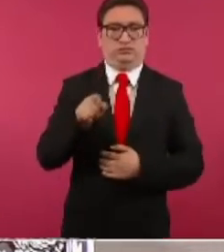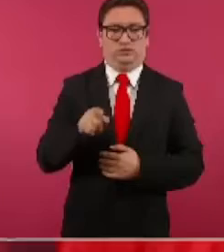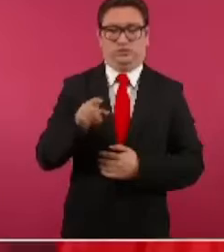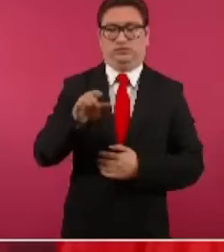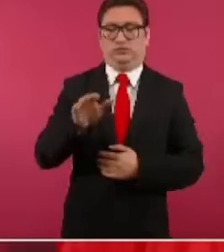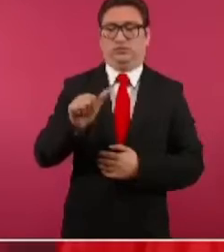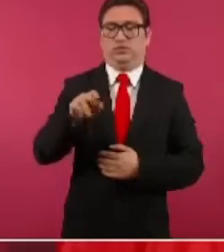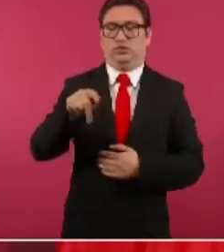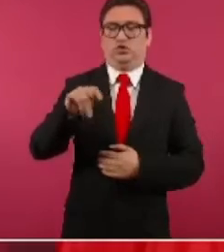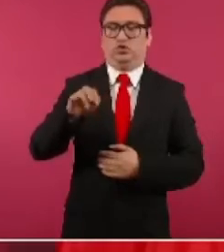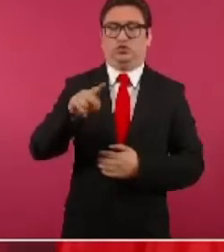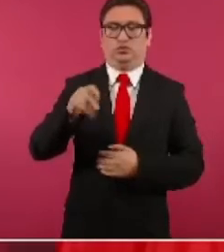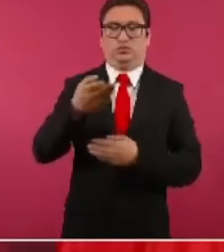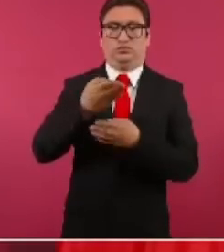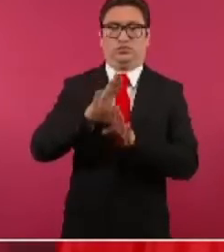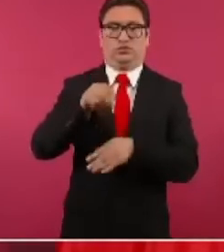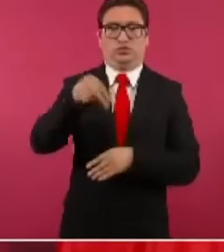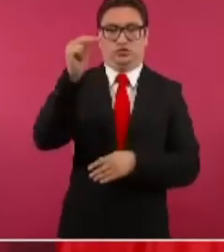Banorte,